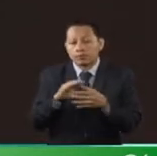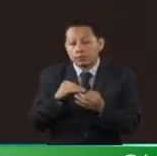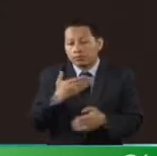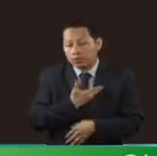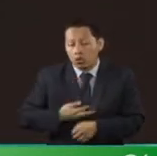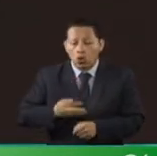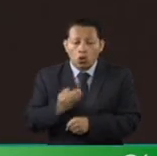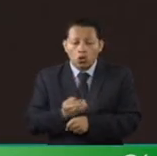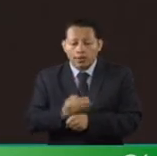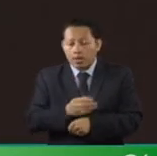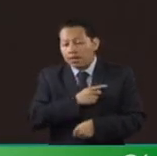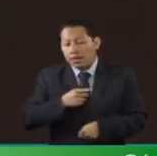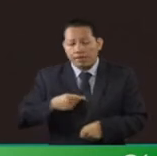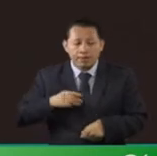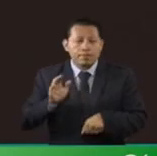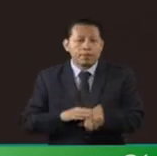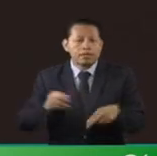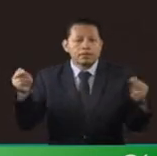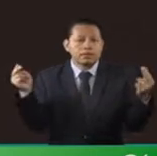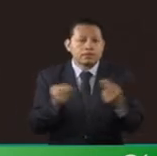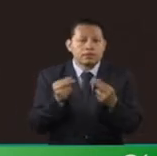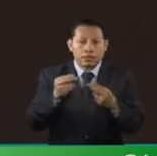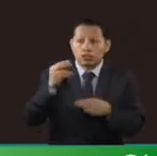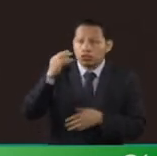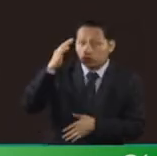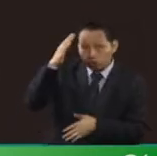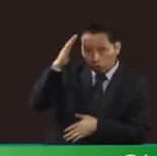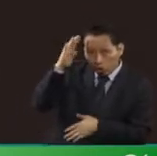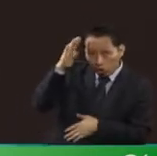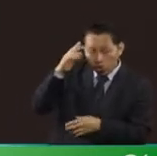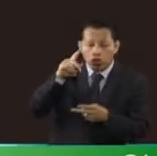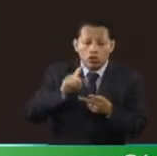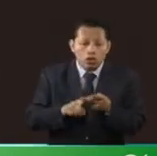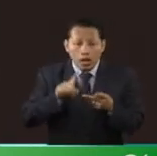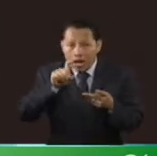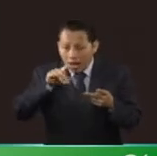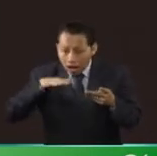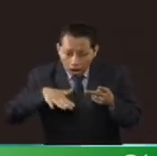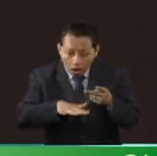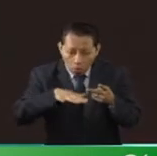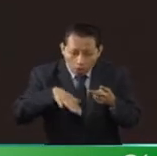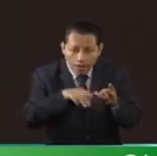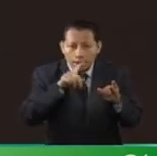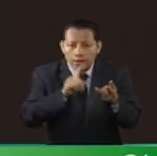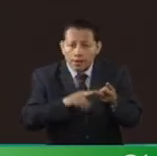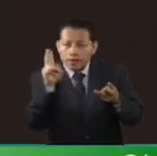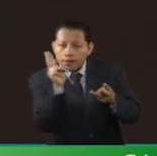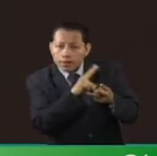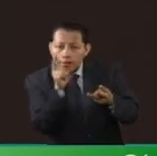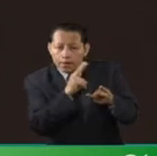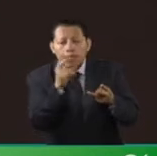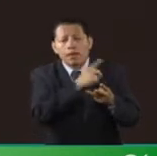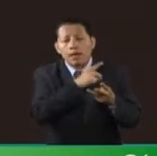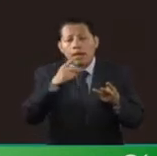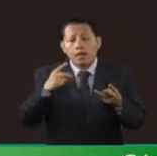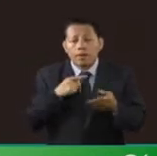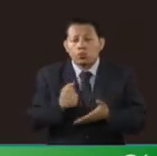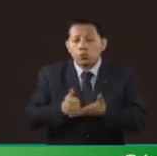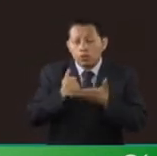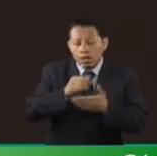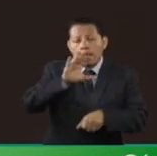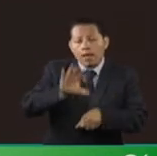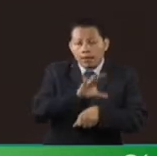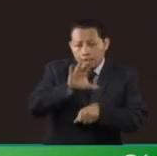que nunca necesitamos que el sol que brilla, que el agua que corre y el aire que sopla llenen de energía nuestro